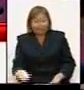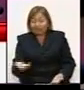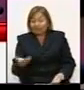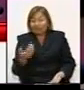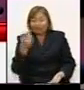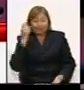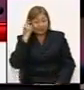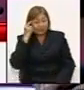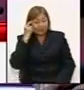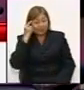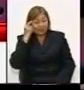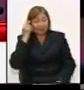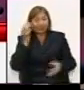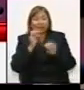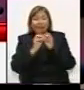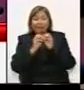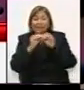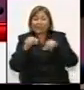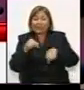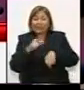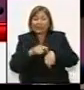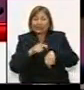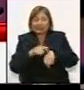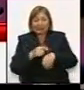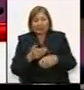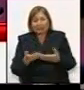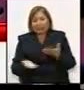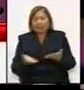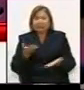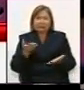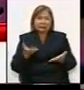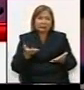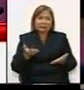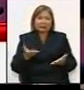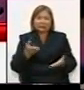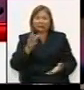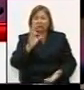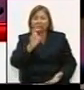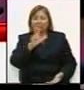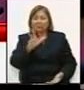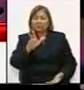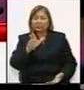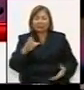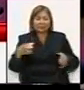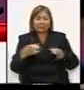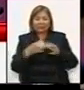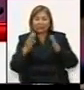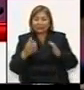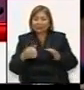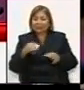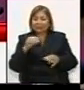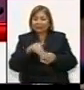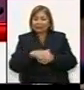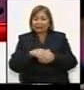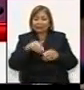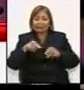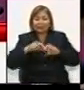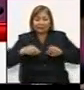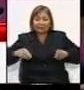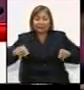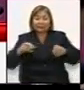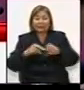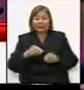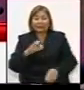está pensando para regular para el momento como si los 73 congresistas que salieron electos en este Parlamento por